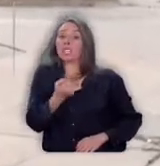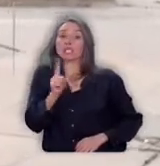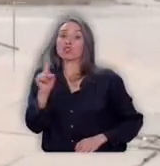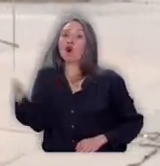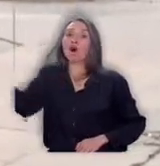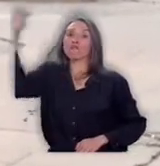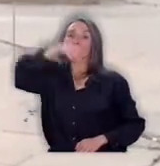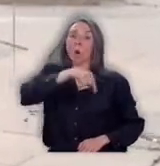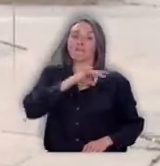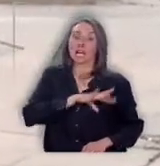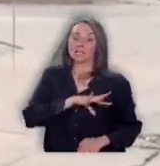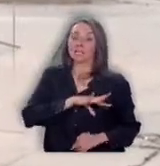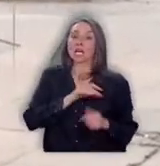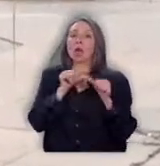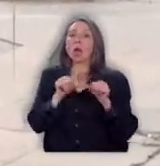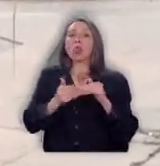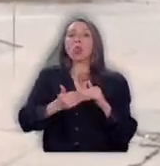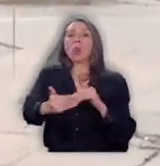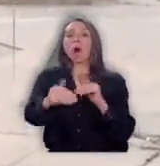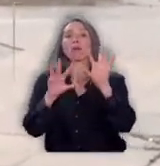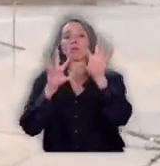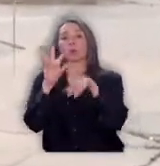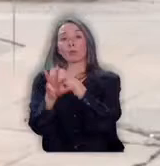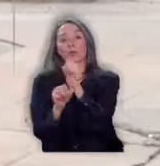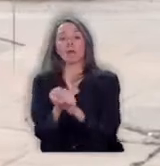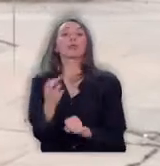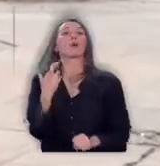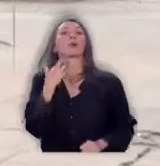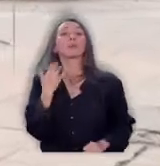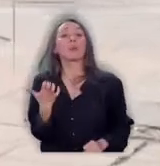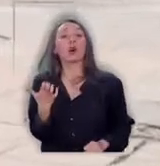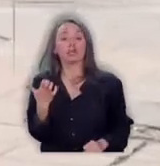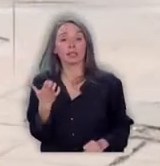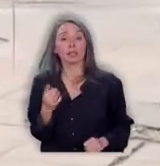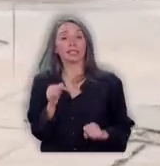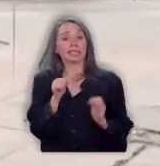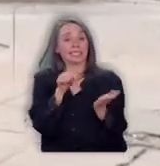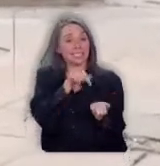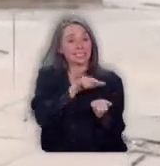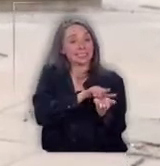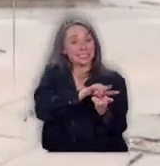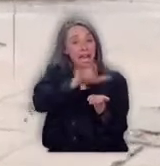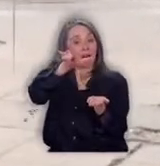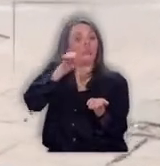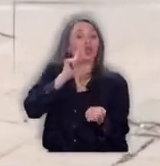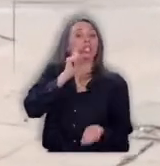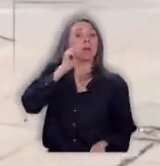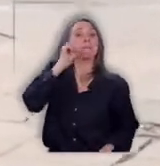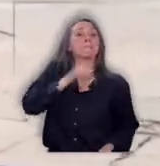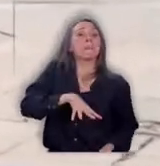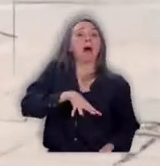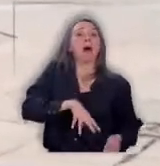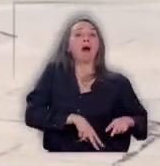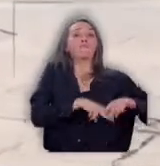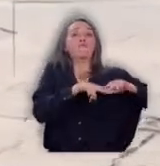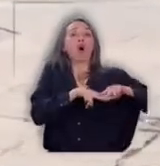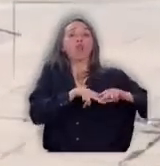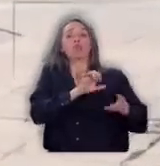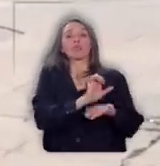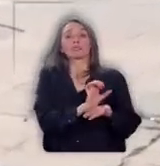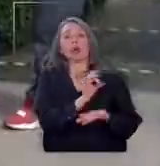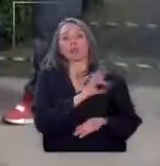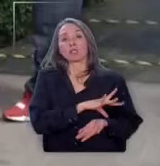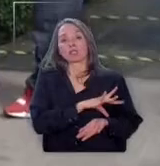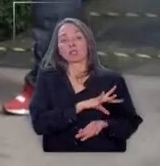país dentro de 9 años Por qué Porque este vuelo va a ser costeado con los fondos del estado